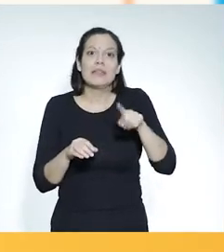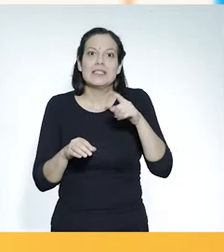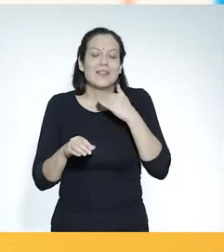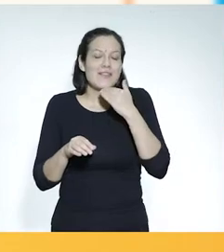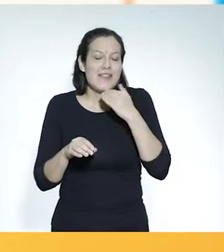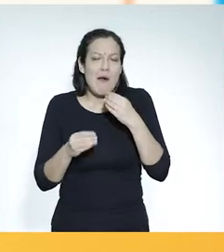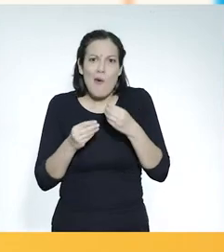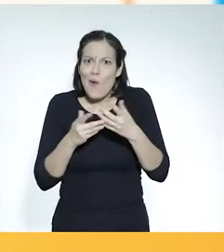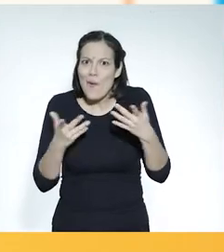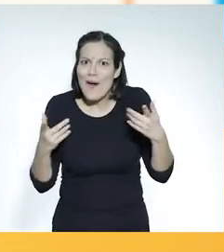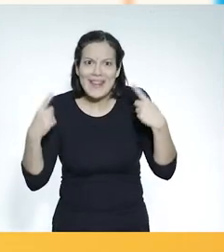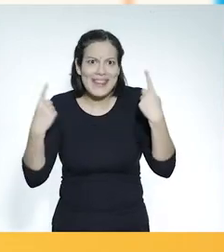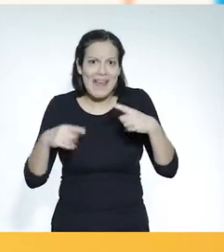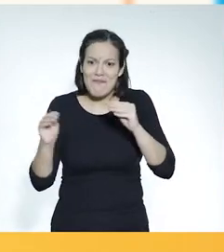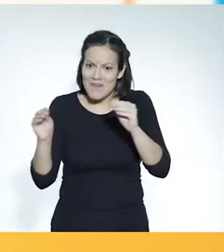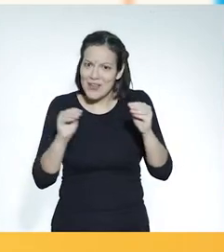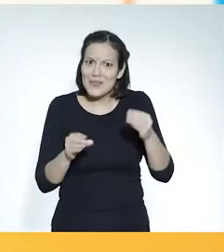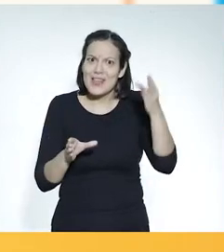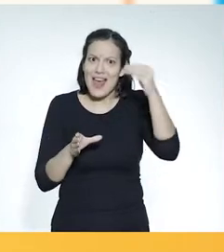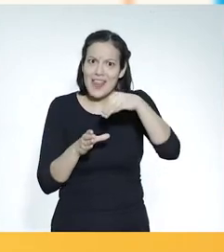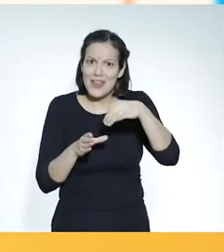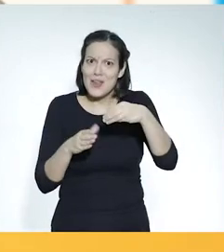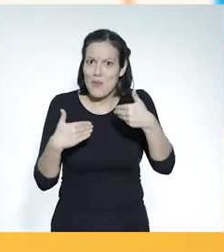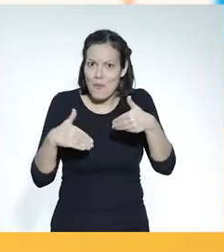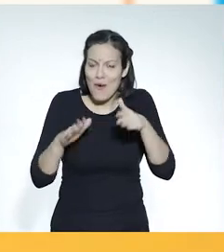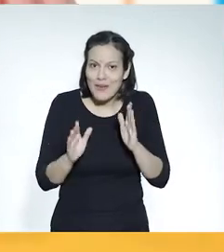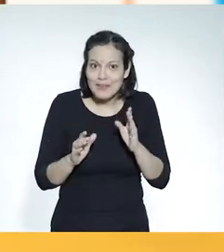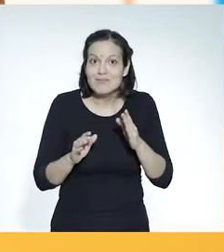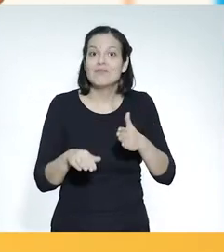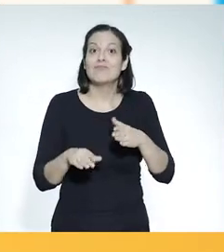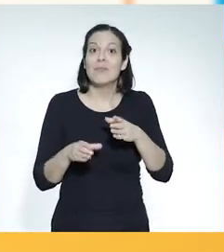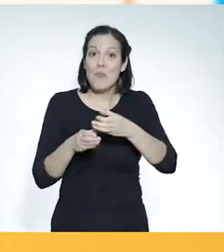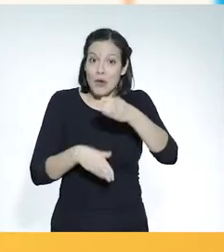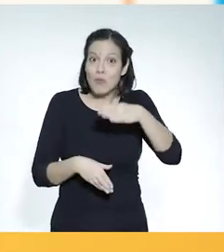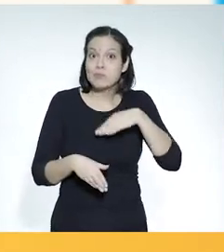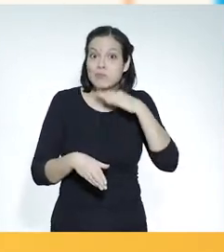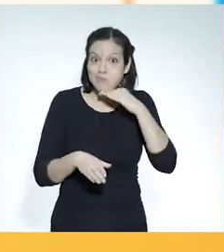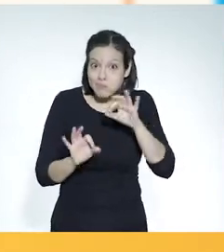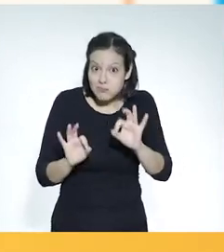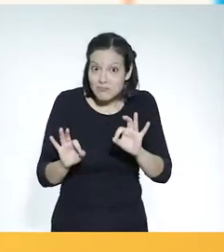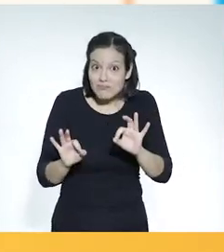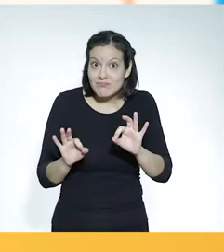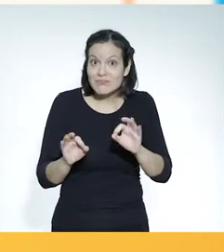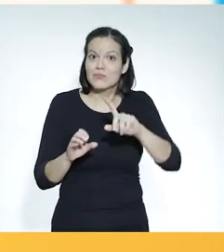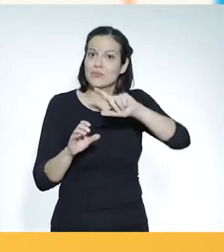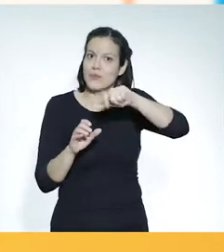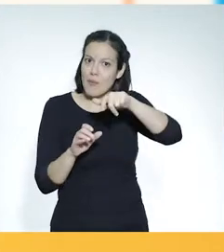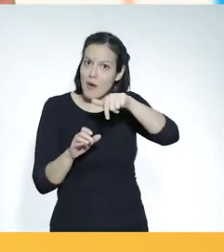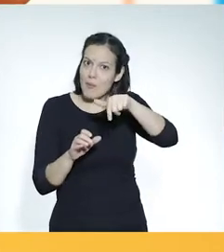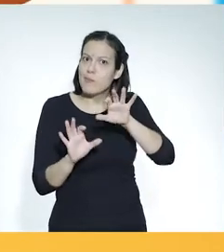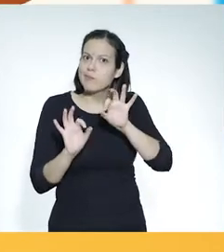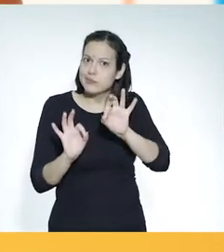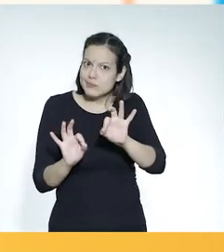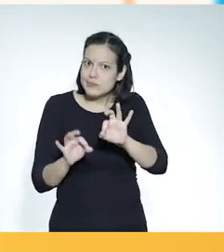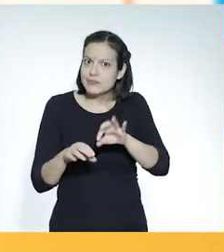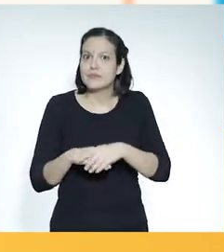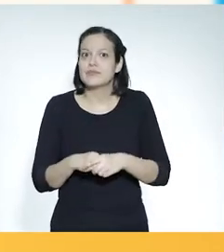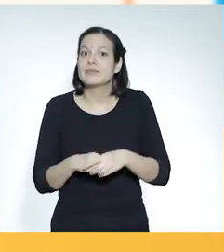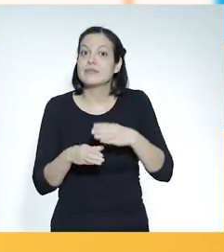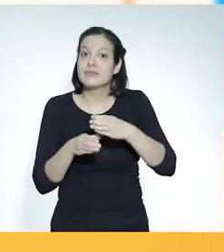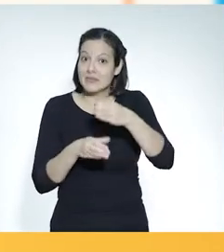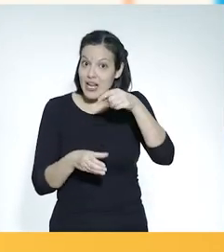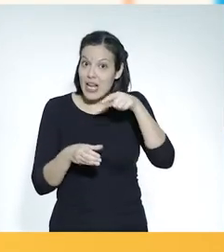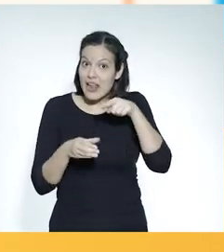la cantidad que entra en una botella. Una vez que llenamos la botella, la tapamos